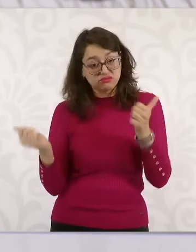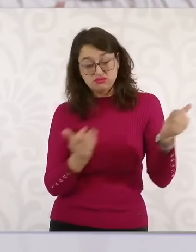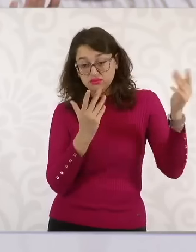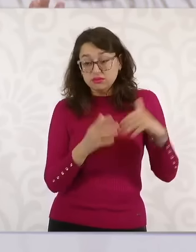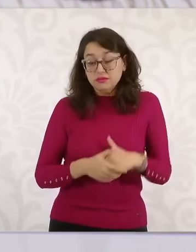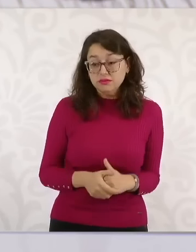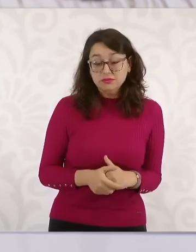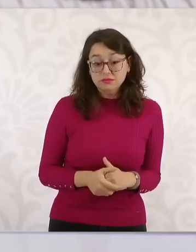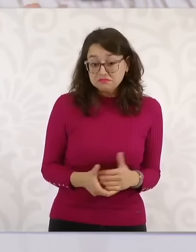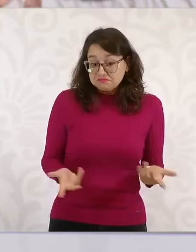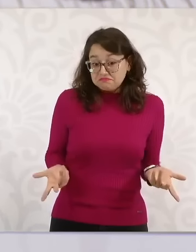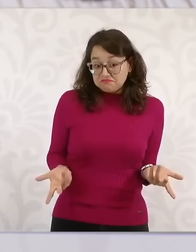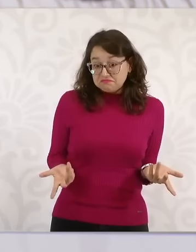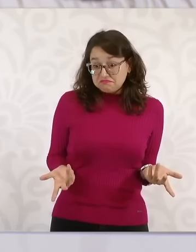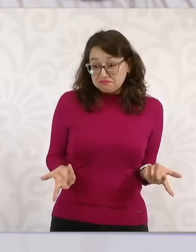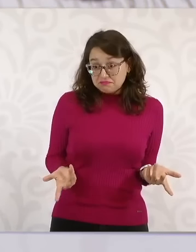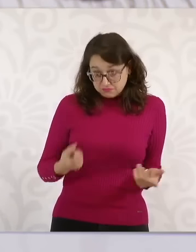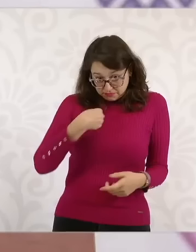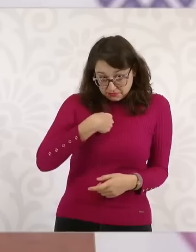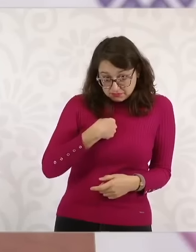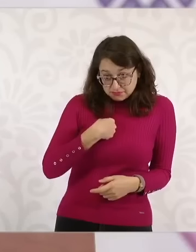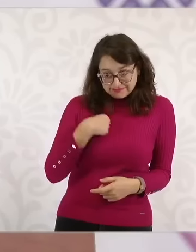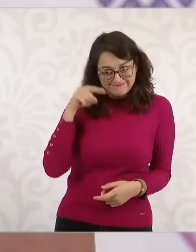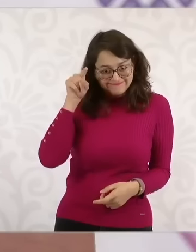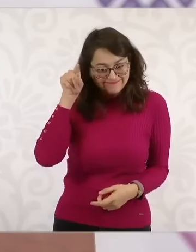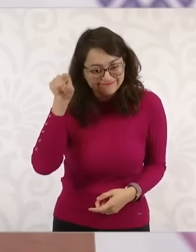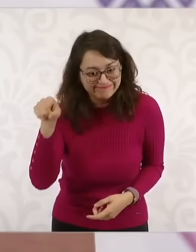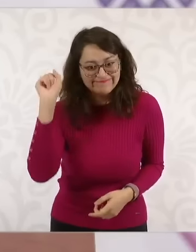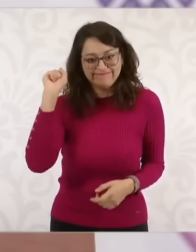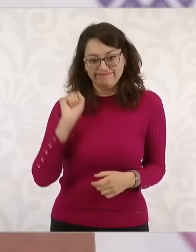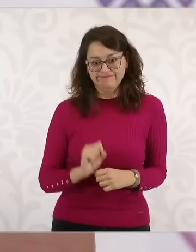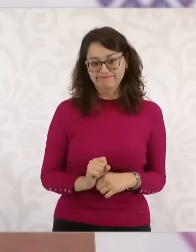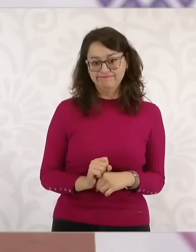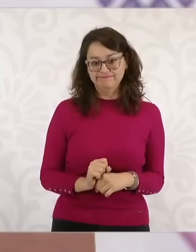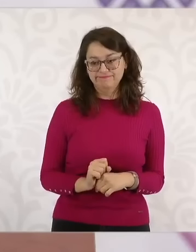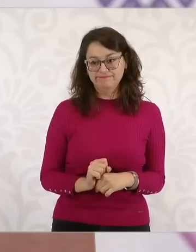Pues, ¿cómo vamos a estar involucrados?